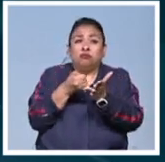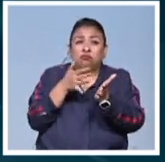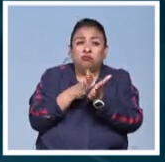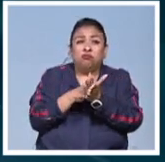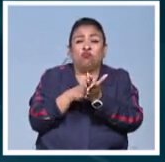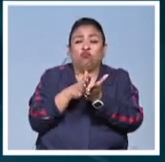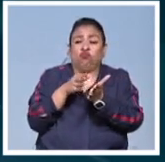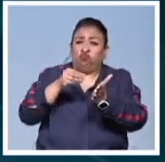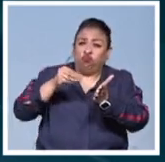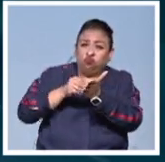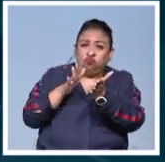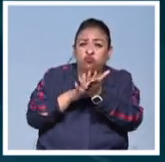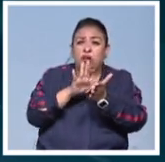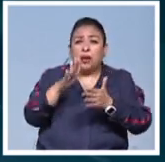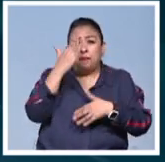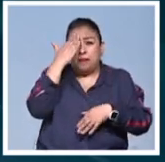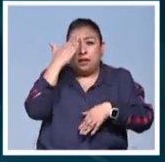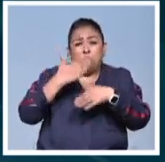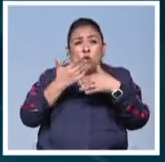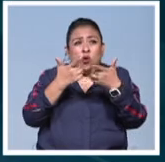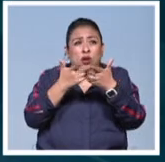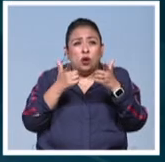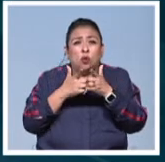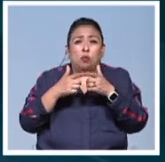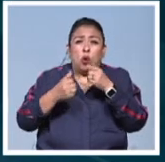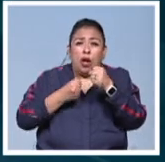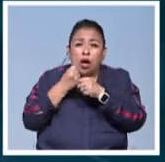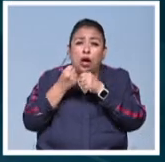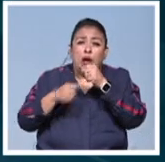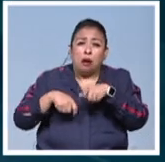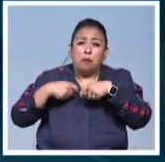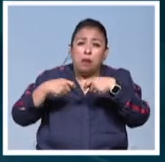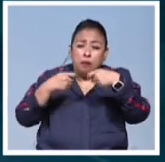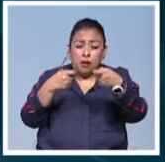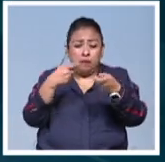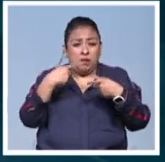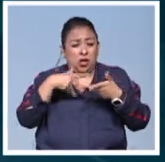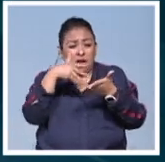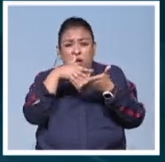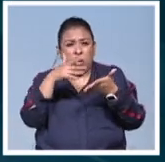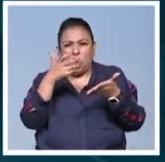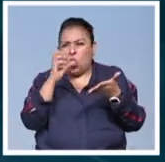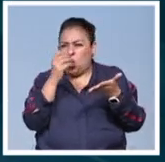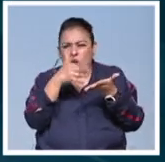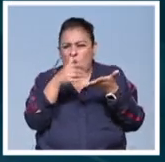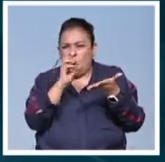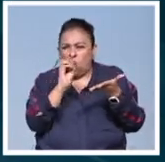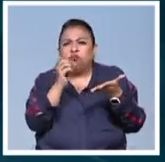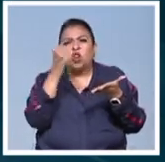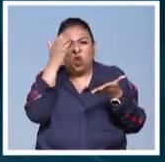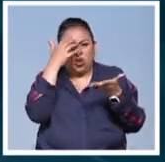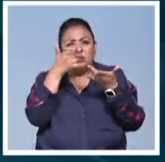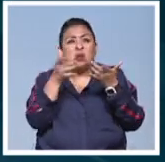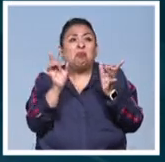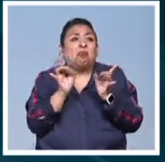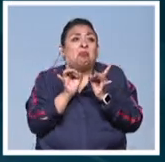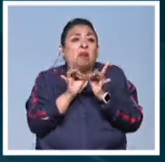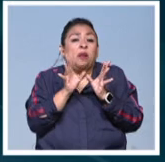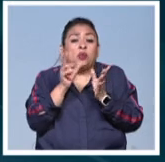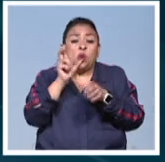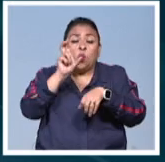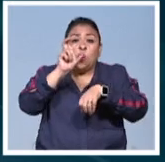tinta indeleble en la memoria colectiva a través de los años. Lectores y no lectores conocemos la historia. Accidentalmente, el